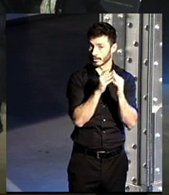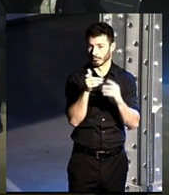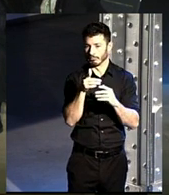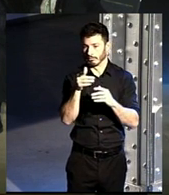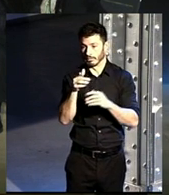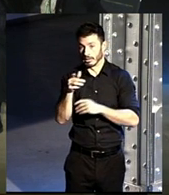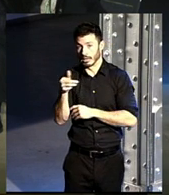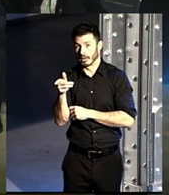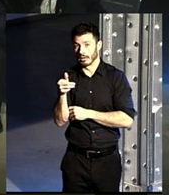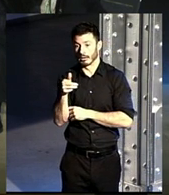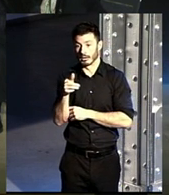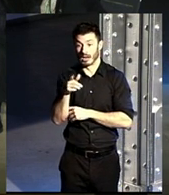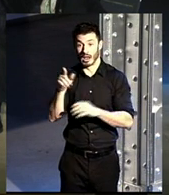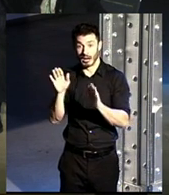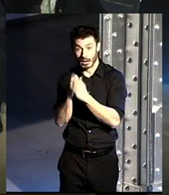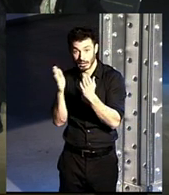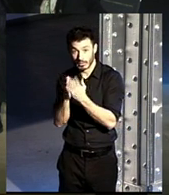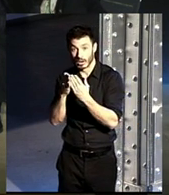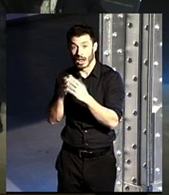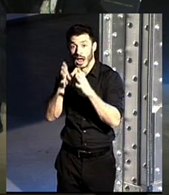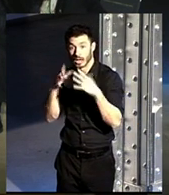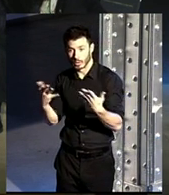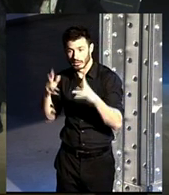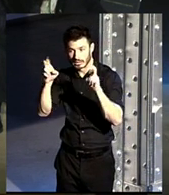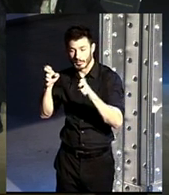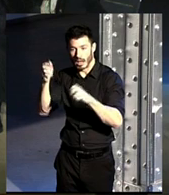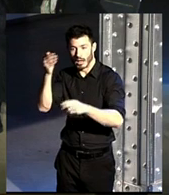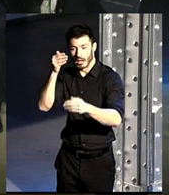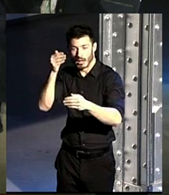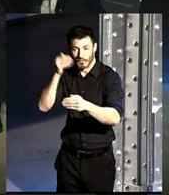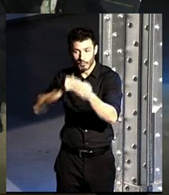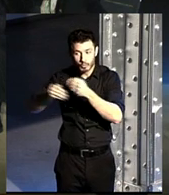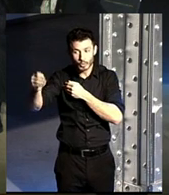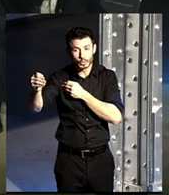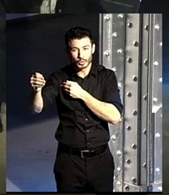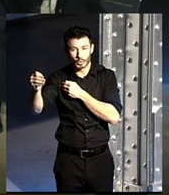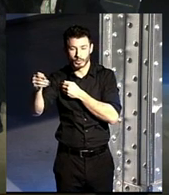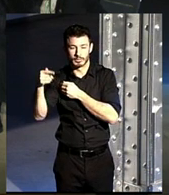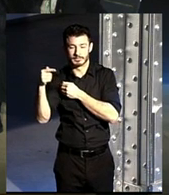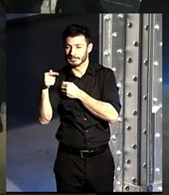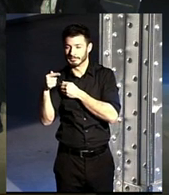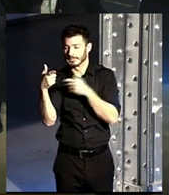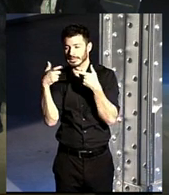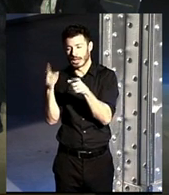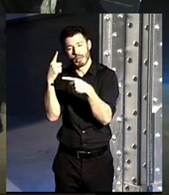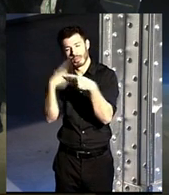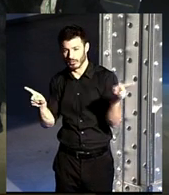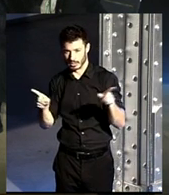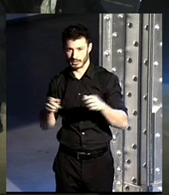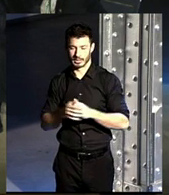novelas actuales que especulan o que fantasean con un futuro, ya sea próximo o distante, ¿no? Yo creo